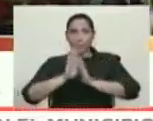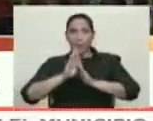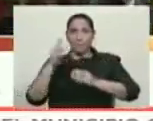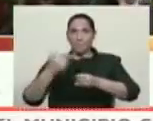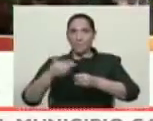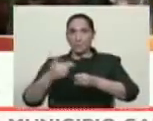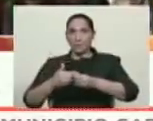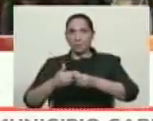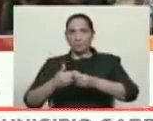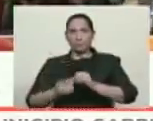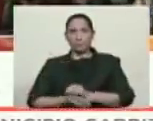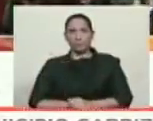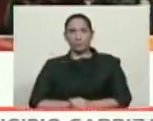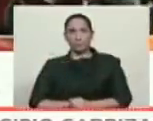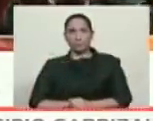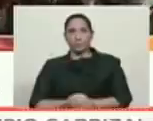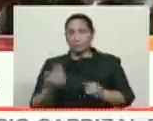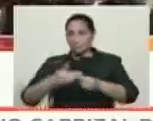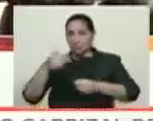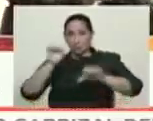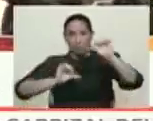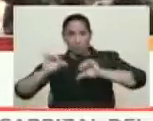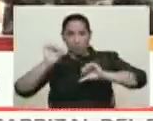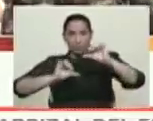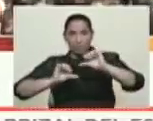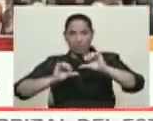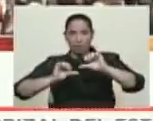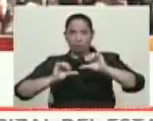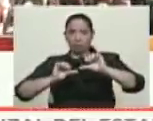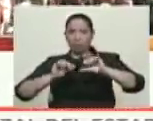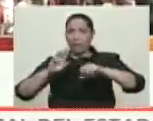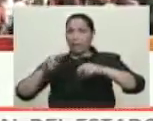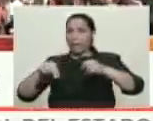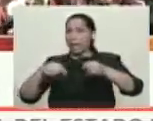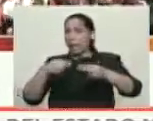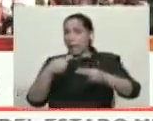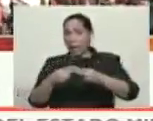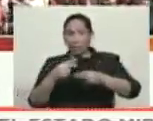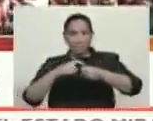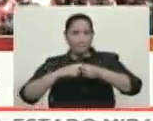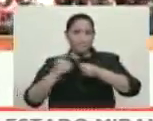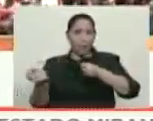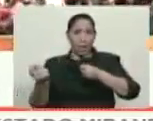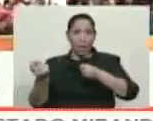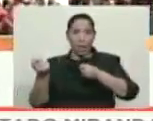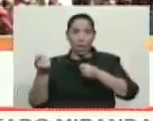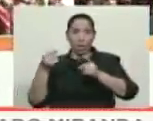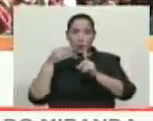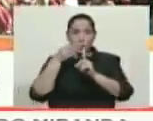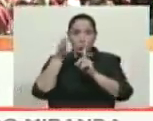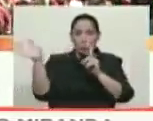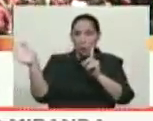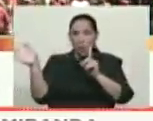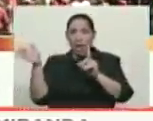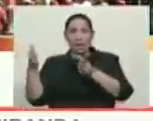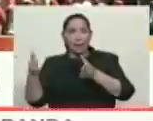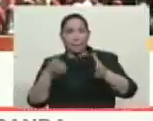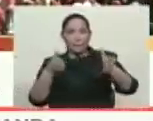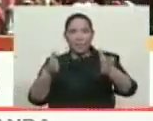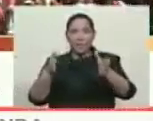petrolera, gasífera, petroquímica, que nada nos aparte ni nos distraiga de ese camino, porque así como